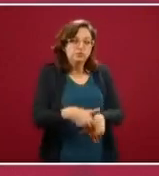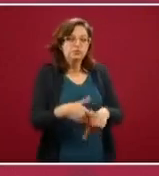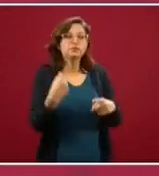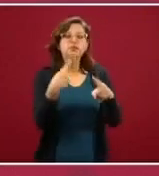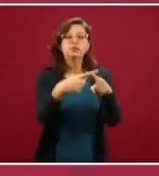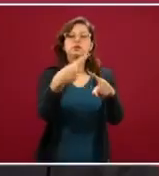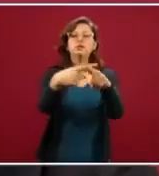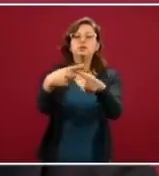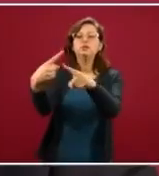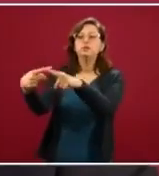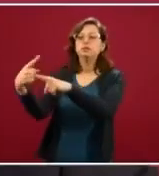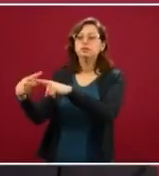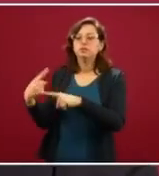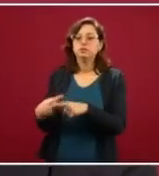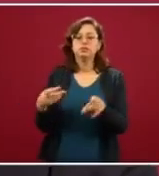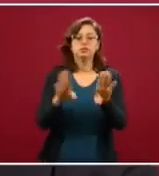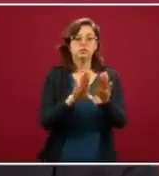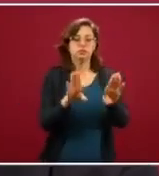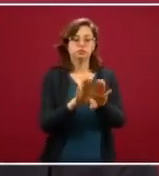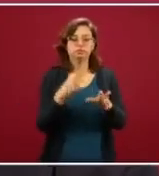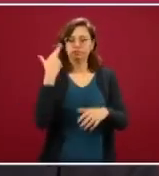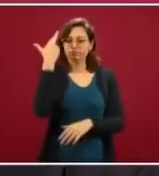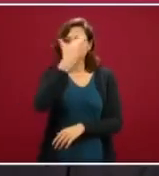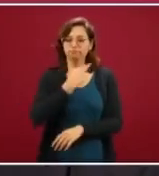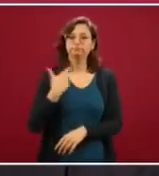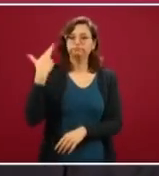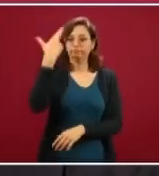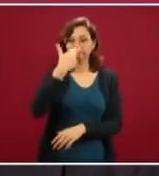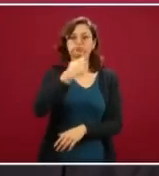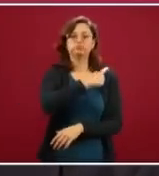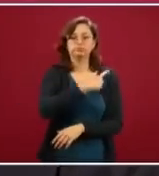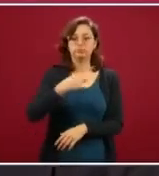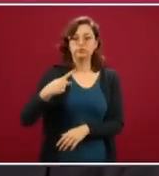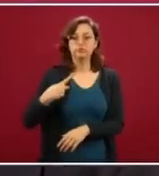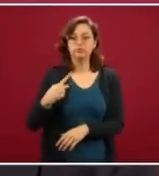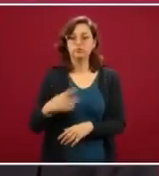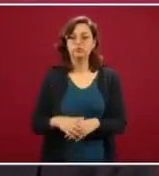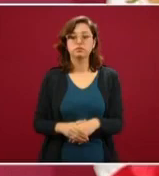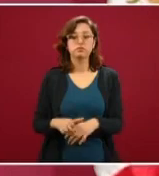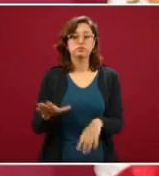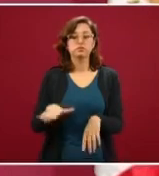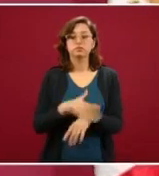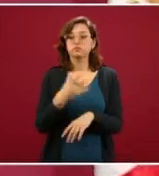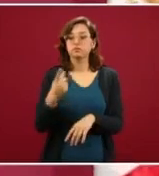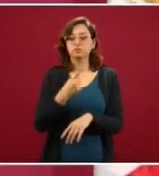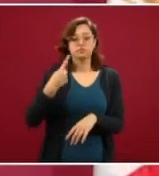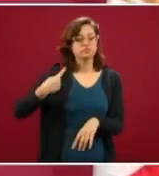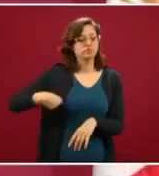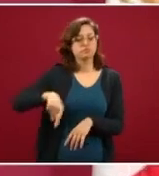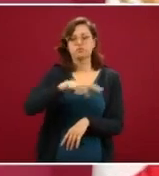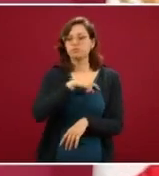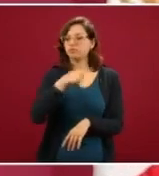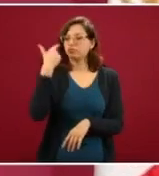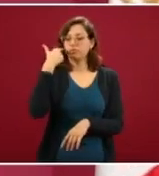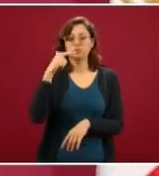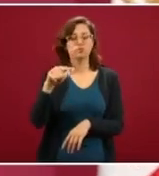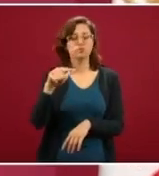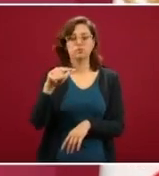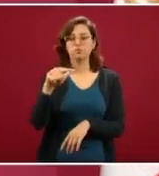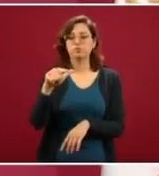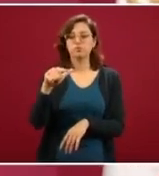¿Quiénes del gobierno actual? Porque sí, no queremos nosotros